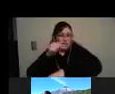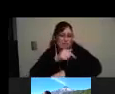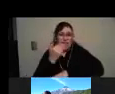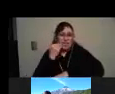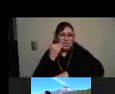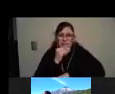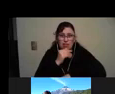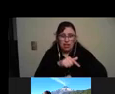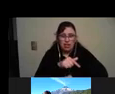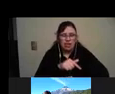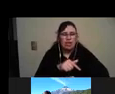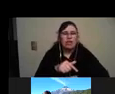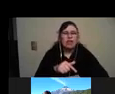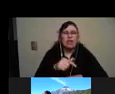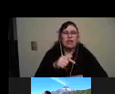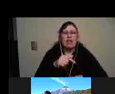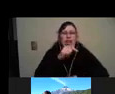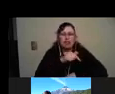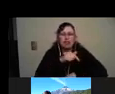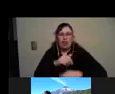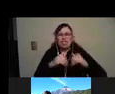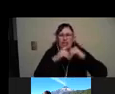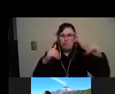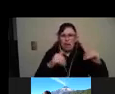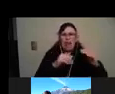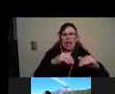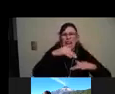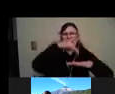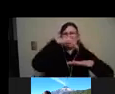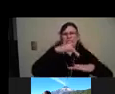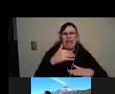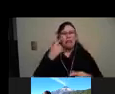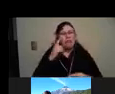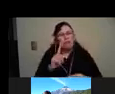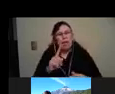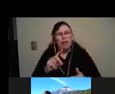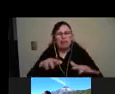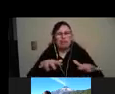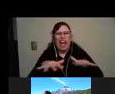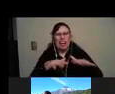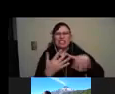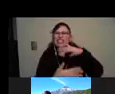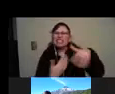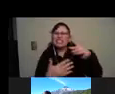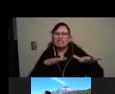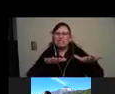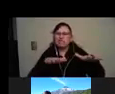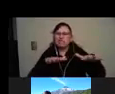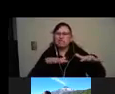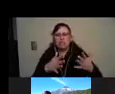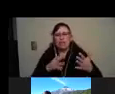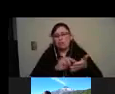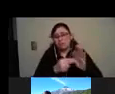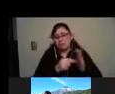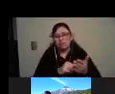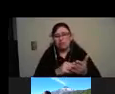manera aísla la electricidad que se puede producir en una crisis convulsiva, ¿ya? Las células gliales, ¿cierto? Que es el tejido